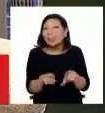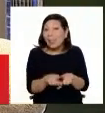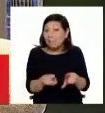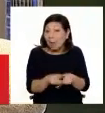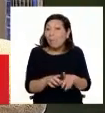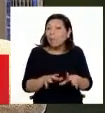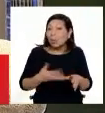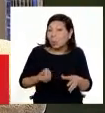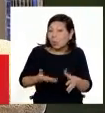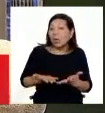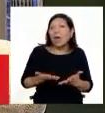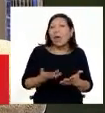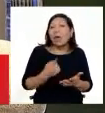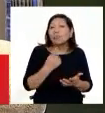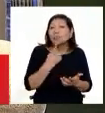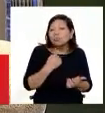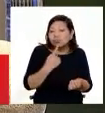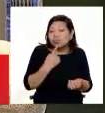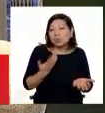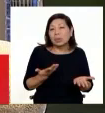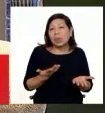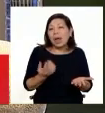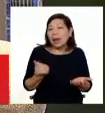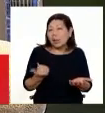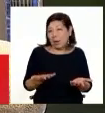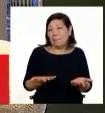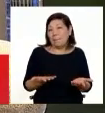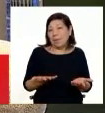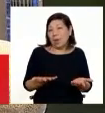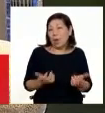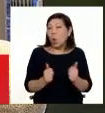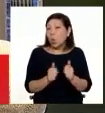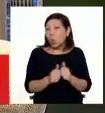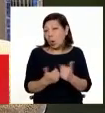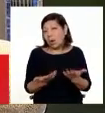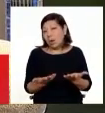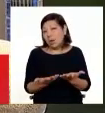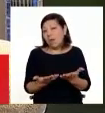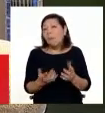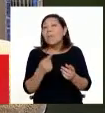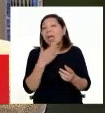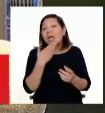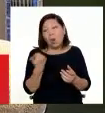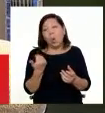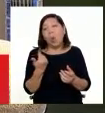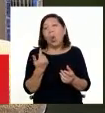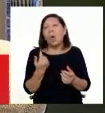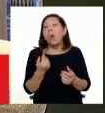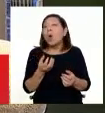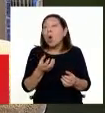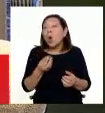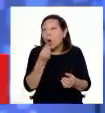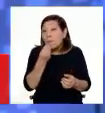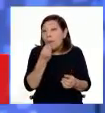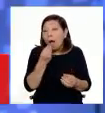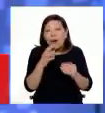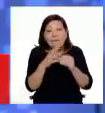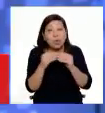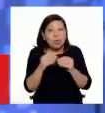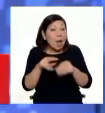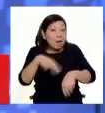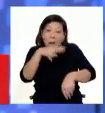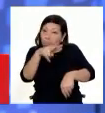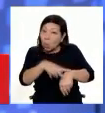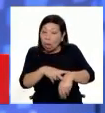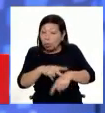también puede incrementar el azúcar en sangre muy rápidamente en comparación como está la fruta de manera natural, ¿no? ¿Y esto